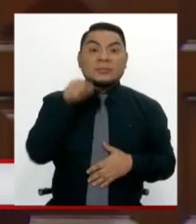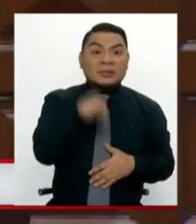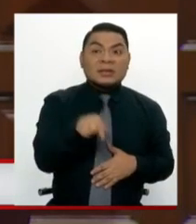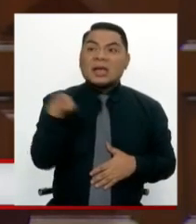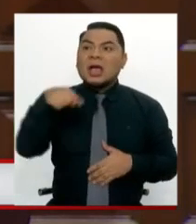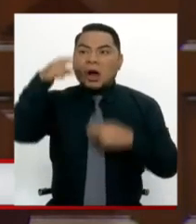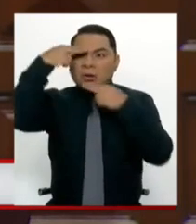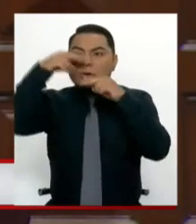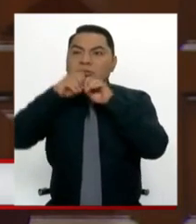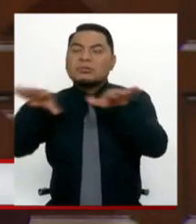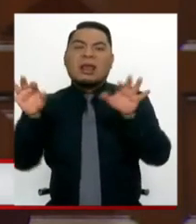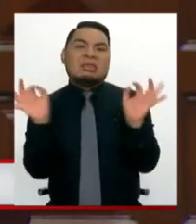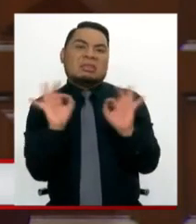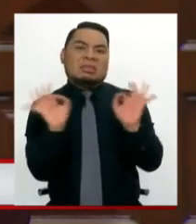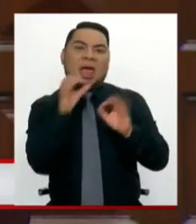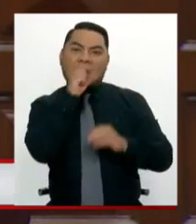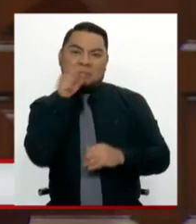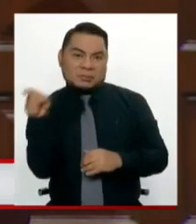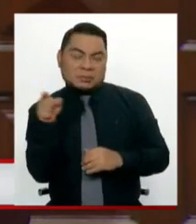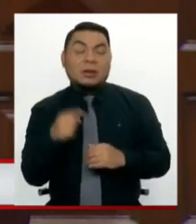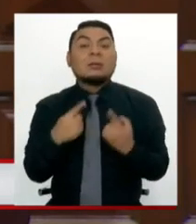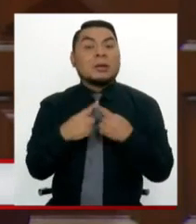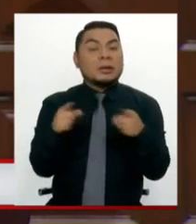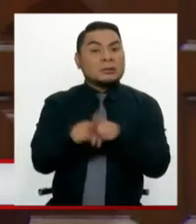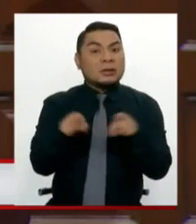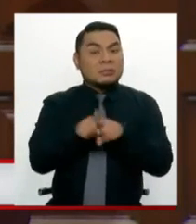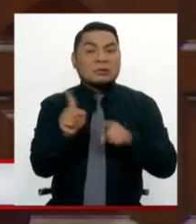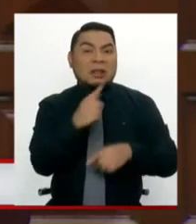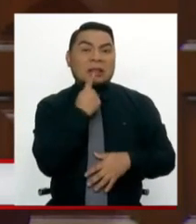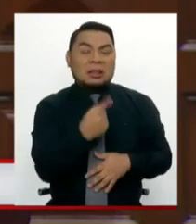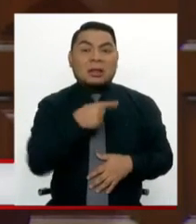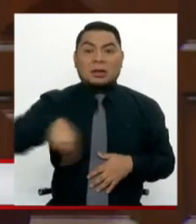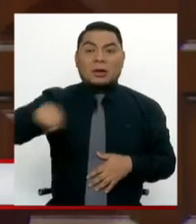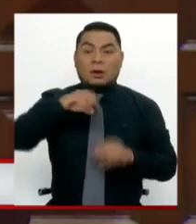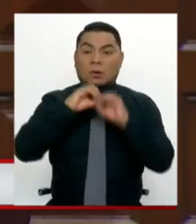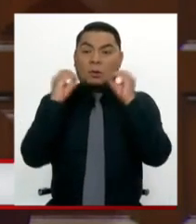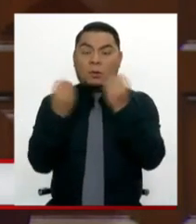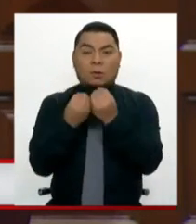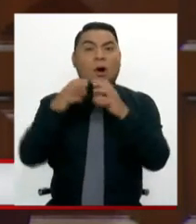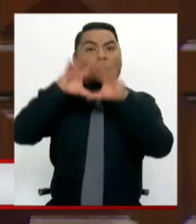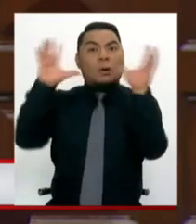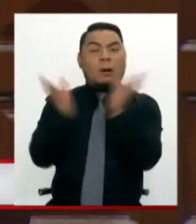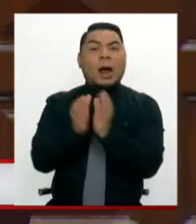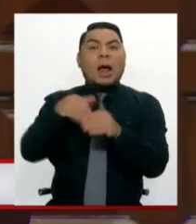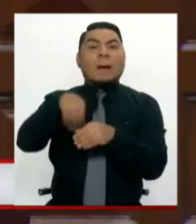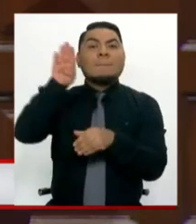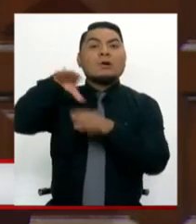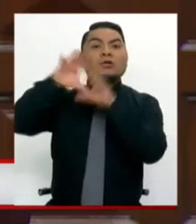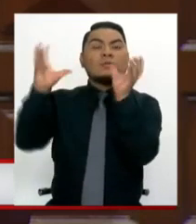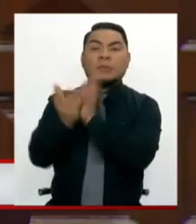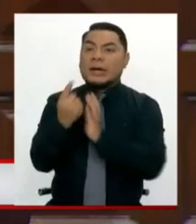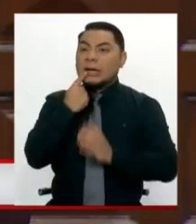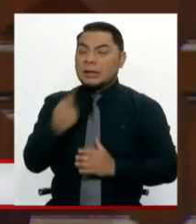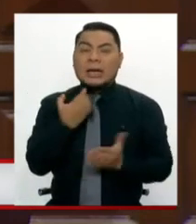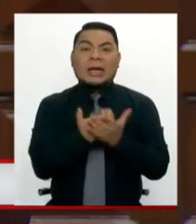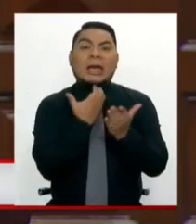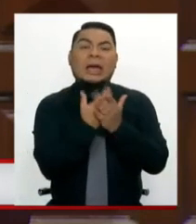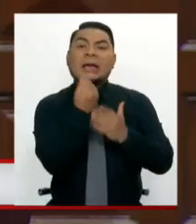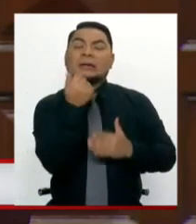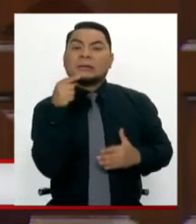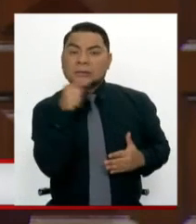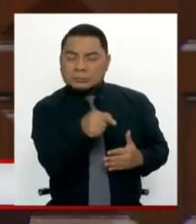no se comunica. Como tampoco se dice que los organismos globales, como el Banco Mundial, prevé que los crecimientos de la